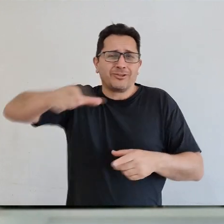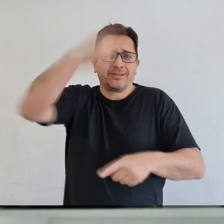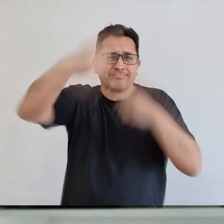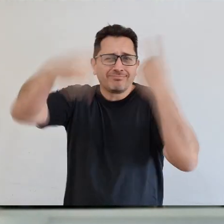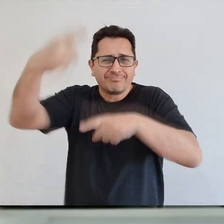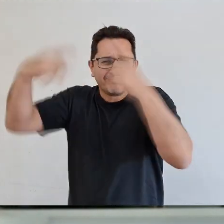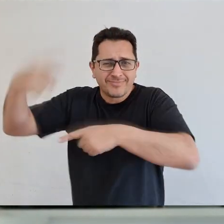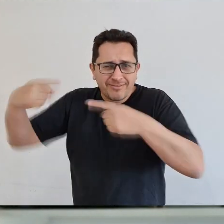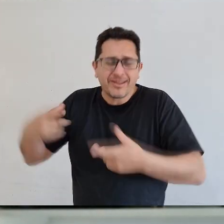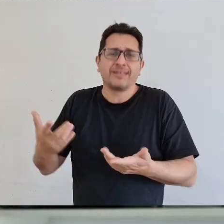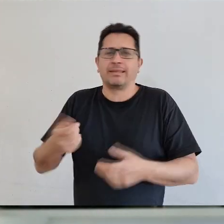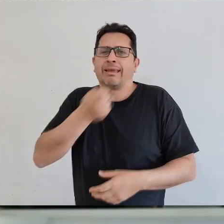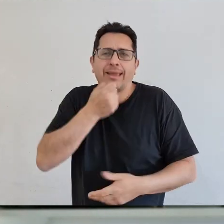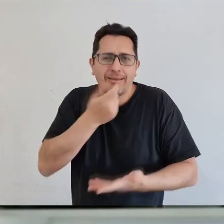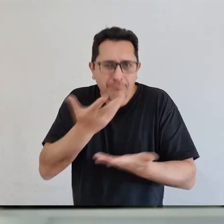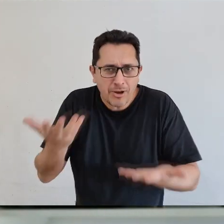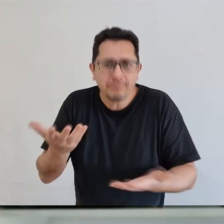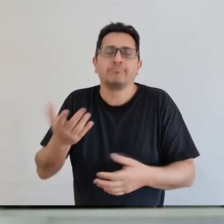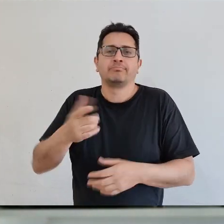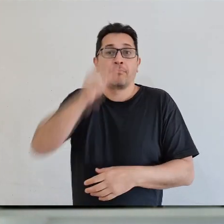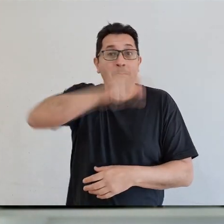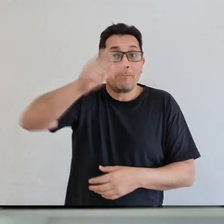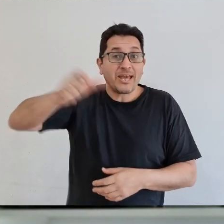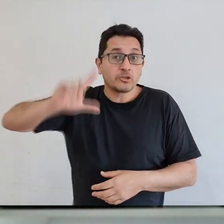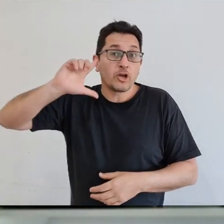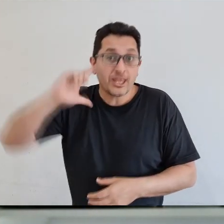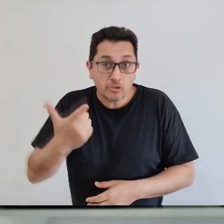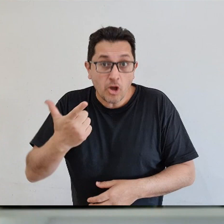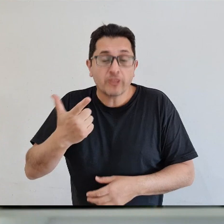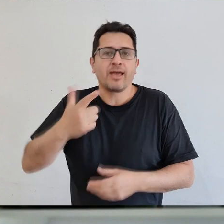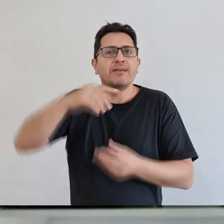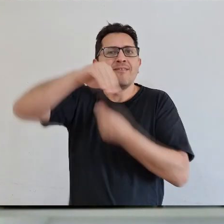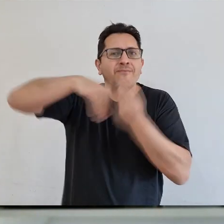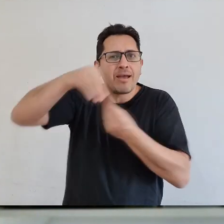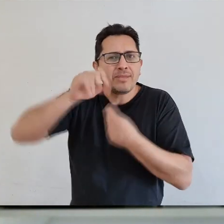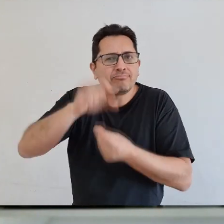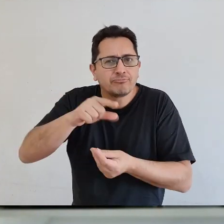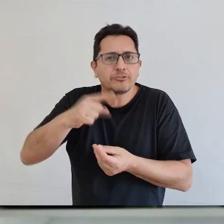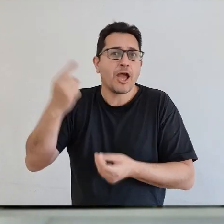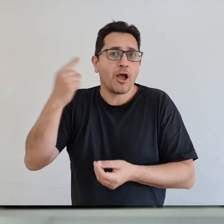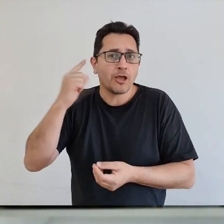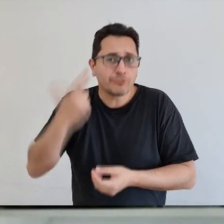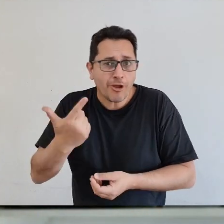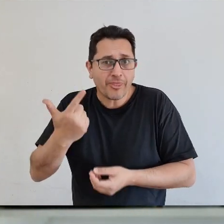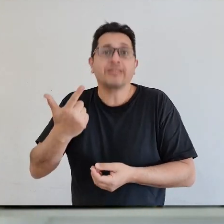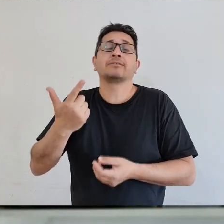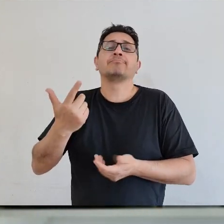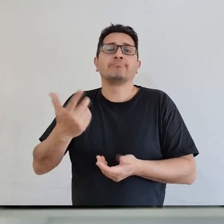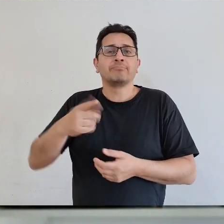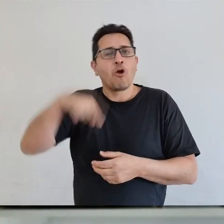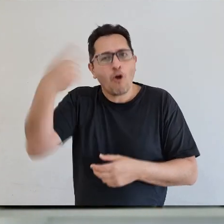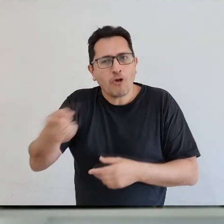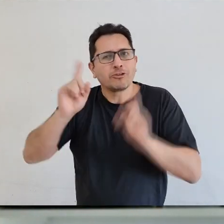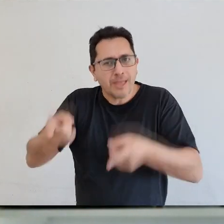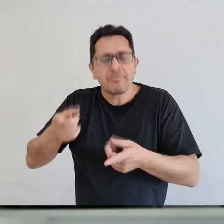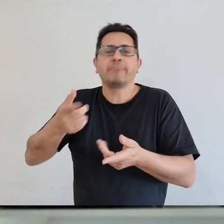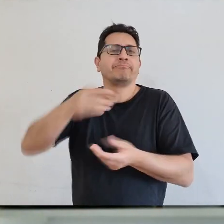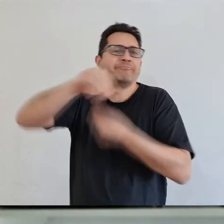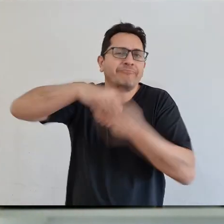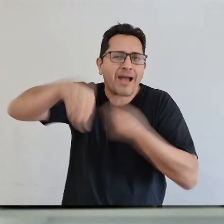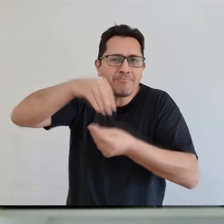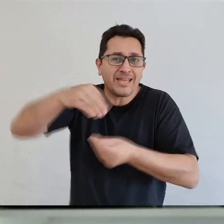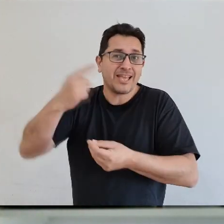hay una gran diversidad por ejemplo Hay personas sordas de familias sordas